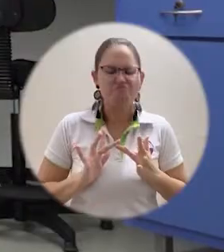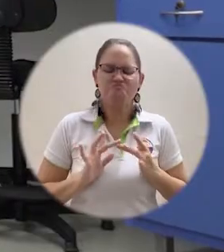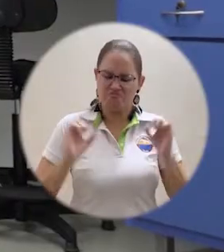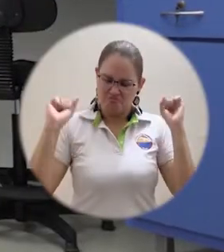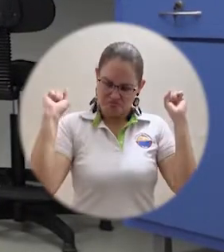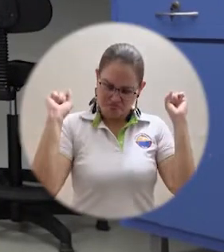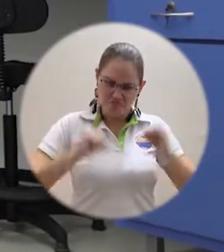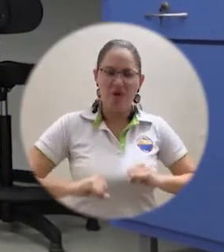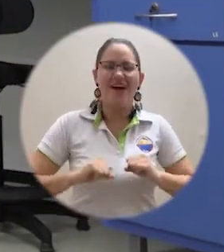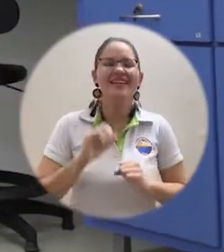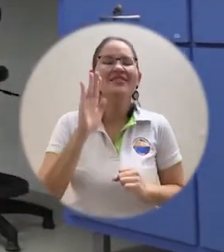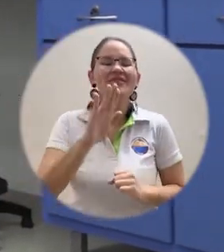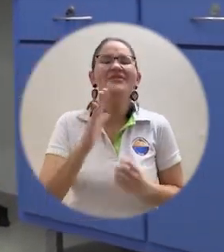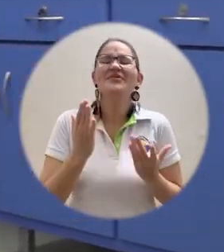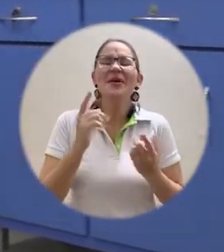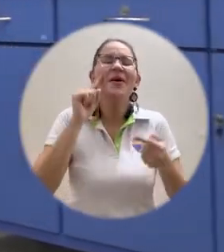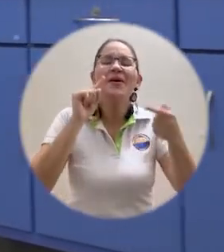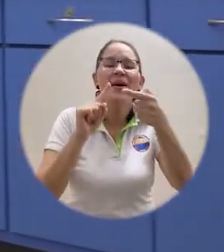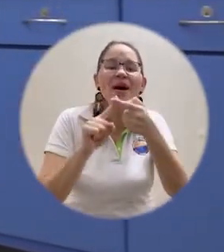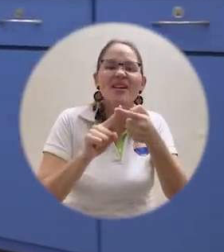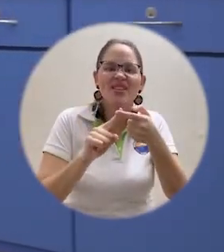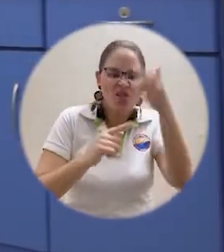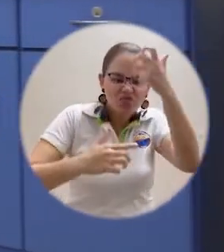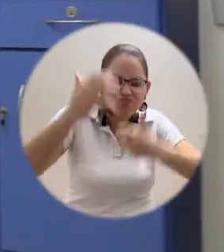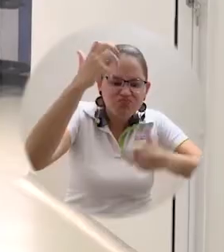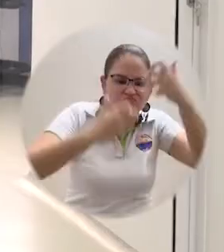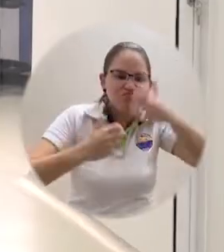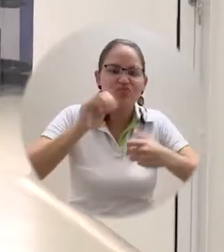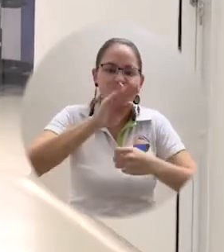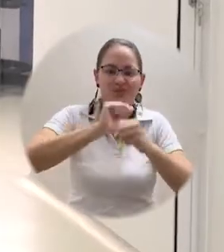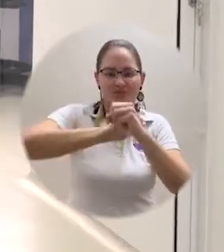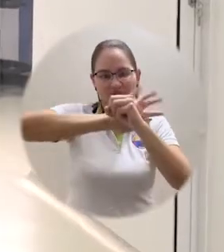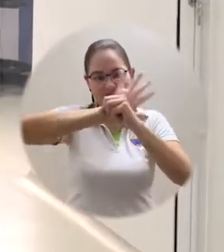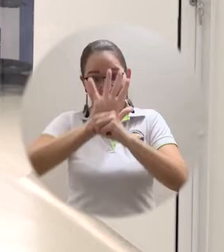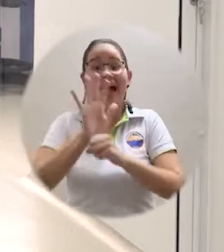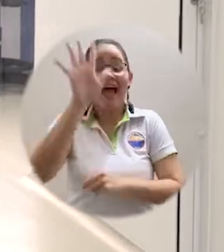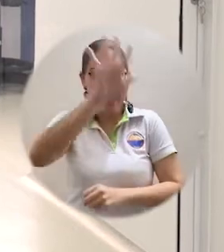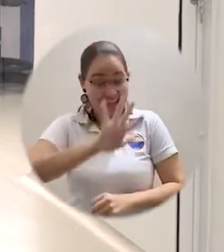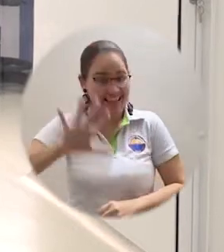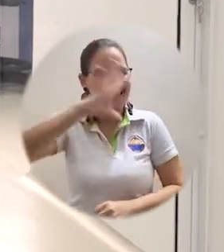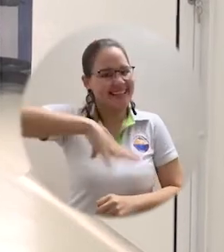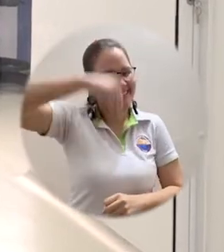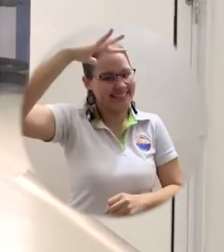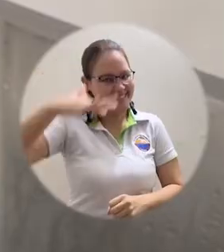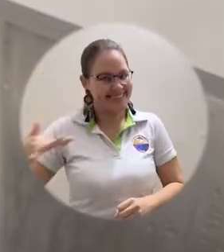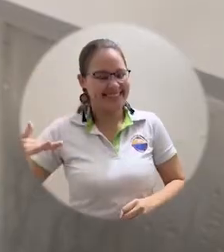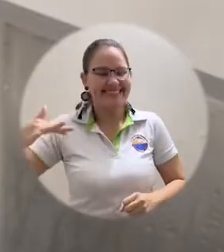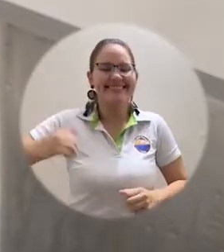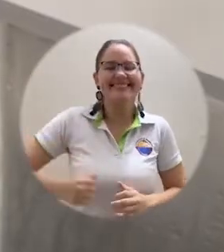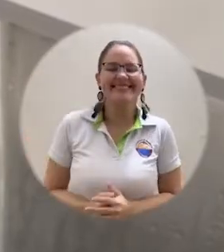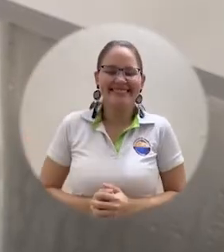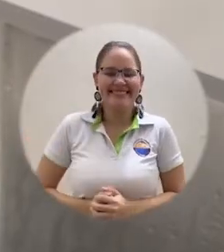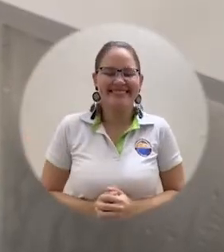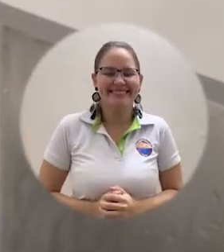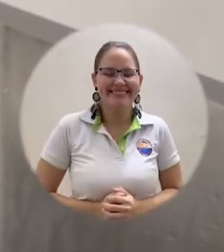en capacidad de realizar las pruebas para todo el departamento de COVID-19.